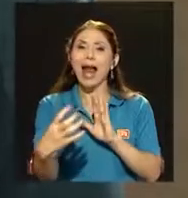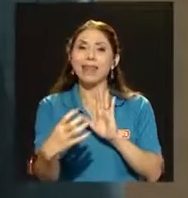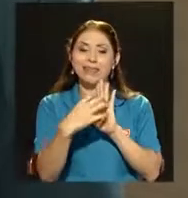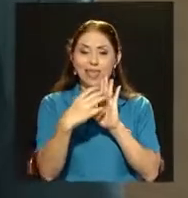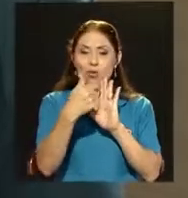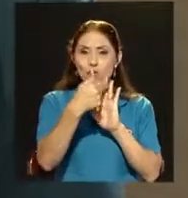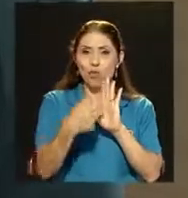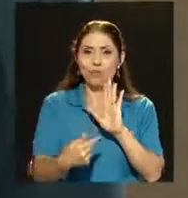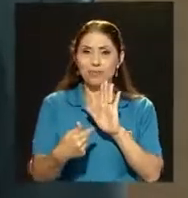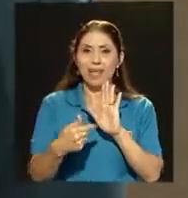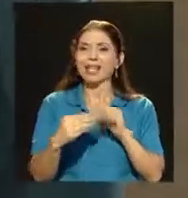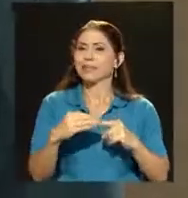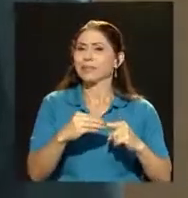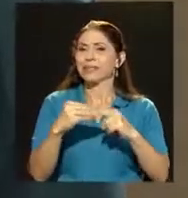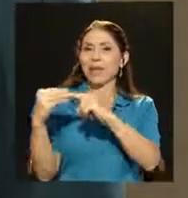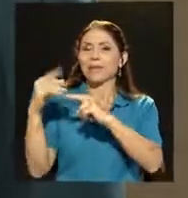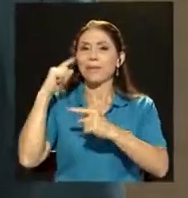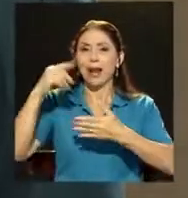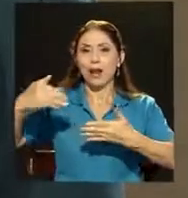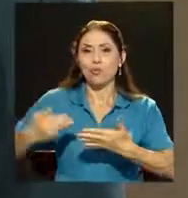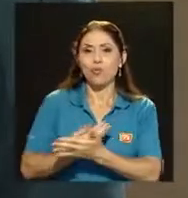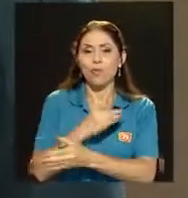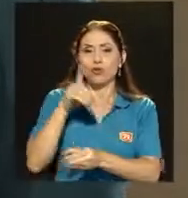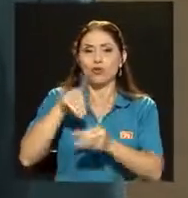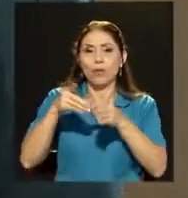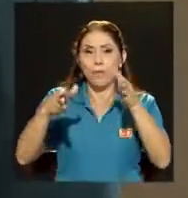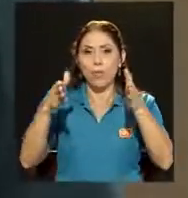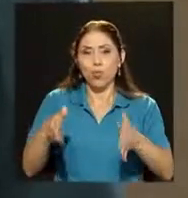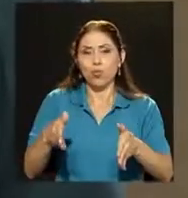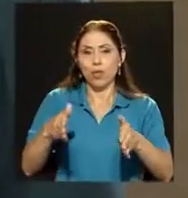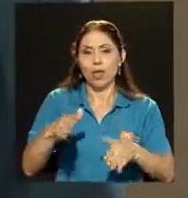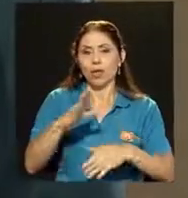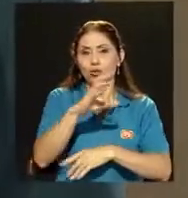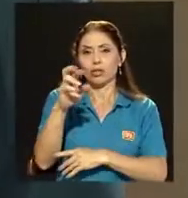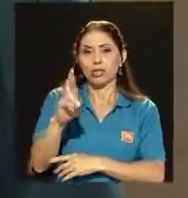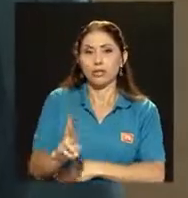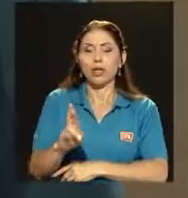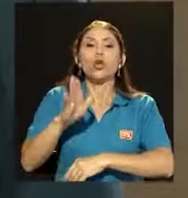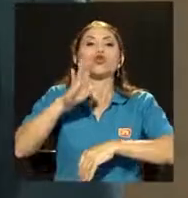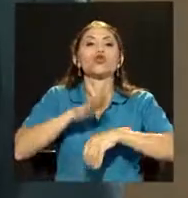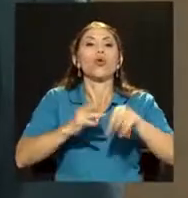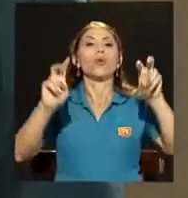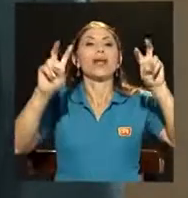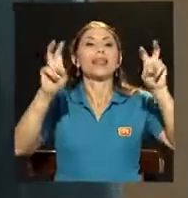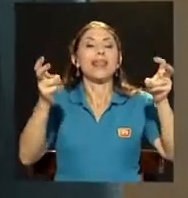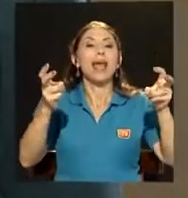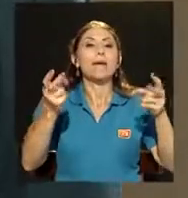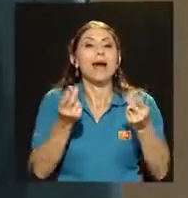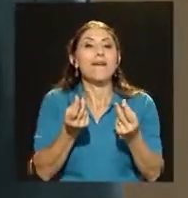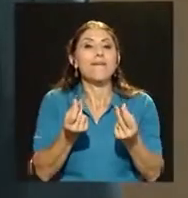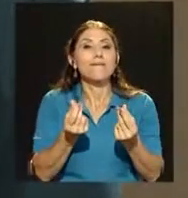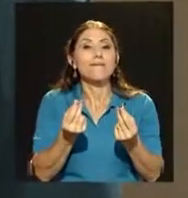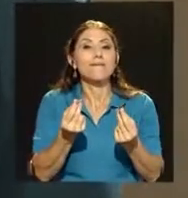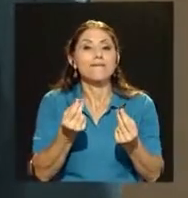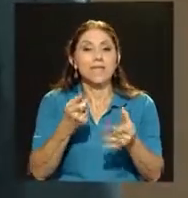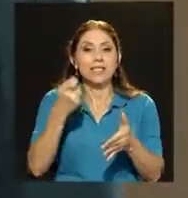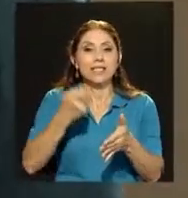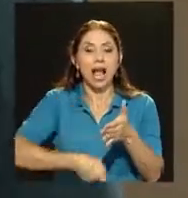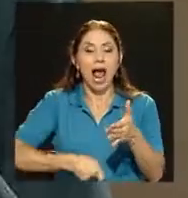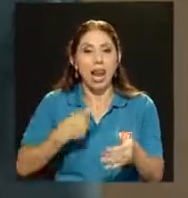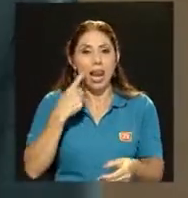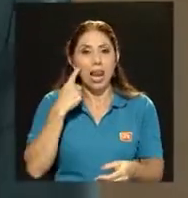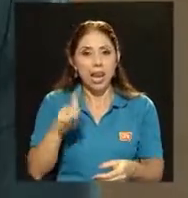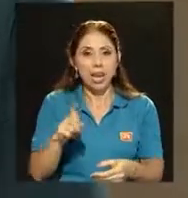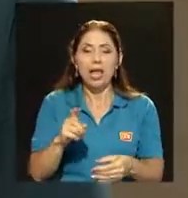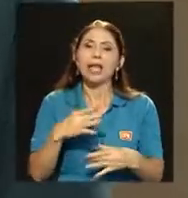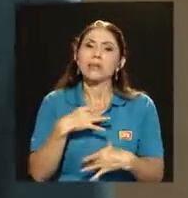para los nuevos diputados y diputadas de la República sobre el tema fiscal. Es de mucho interés de la Contraloría